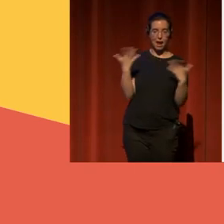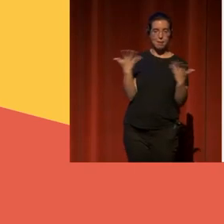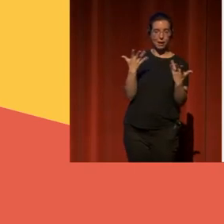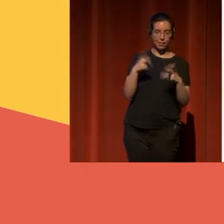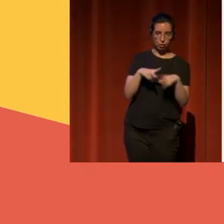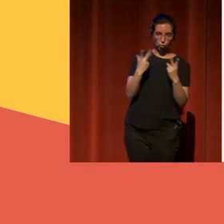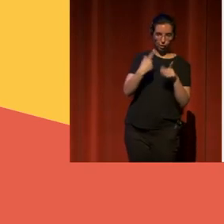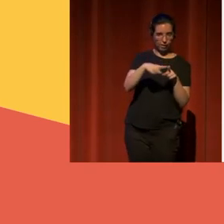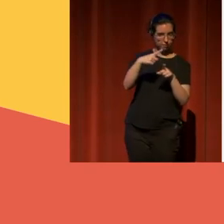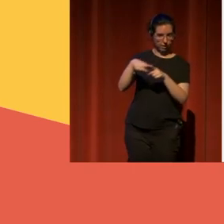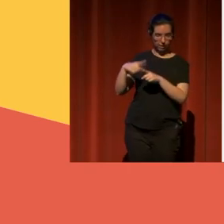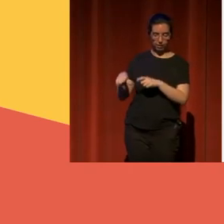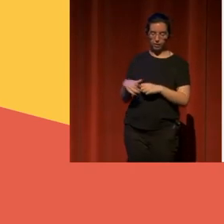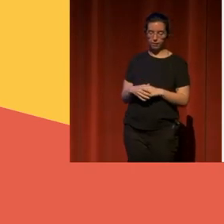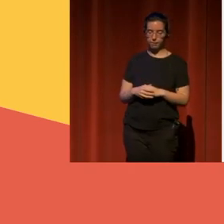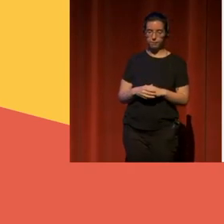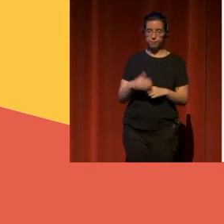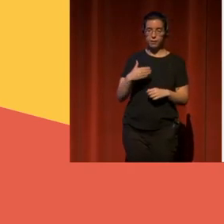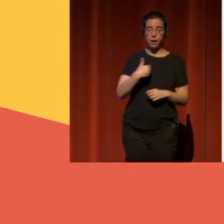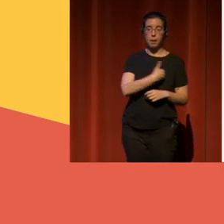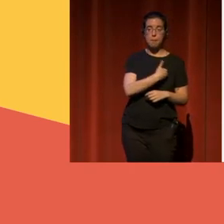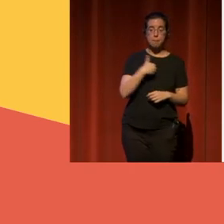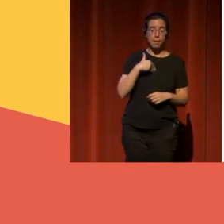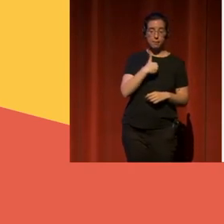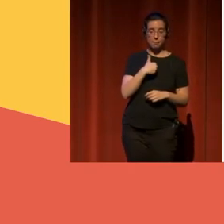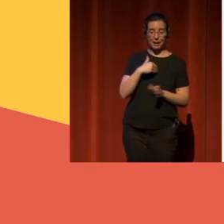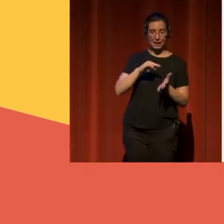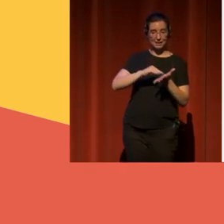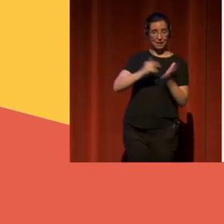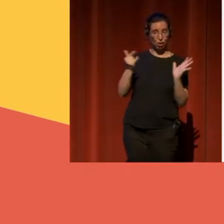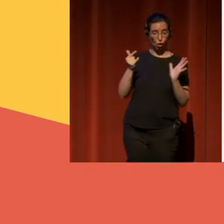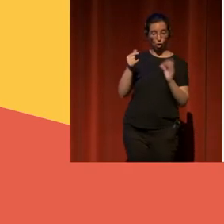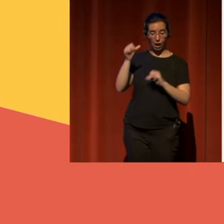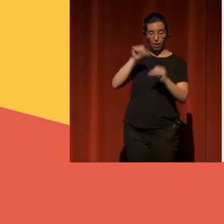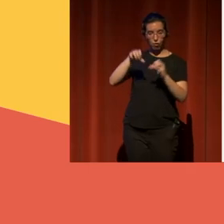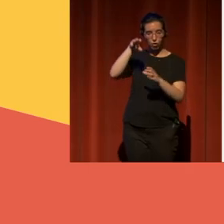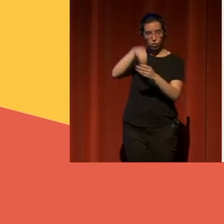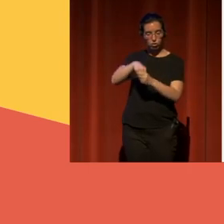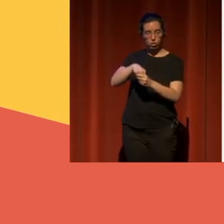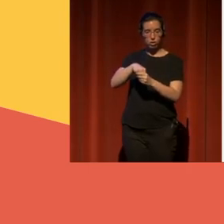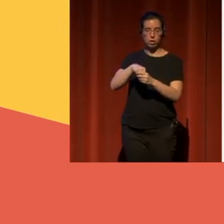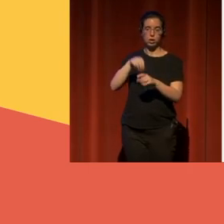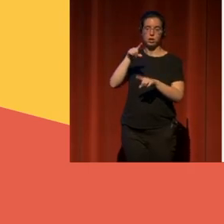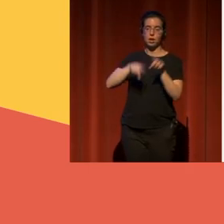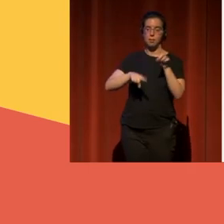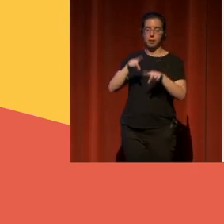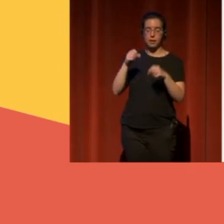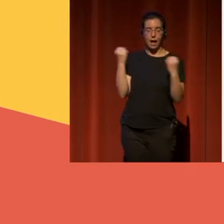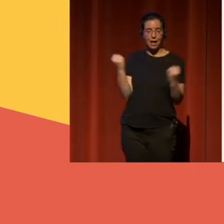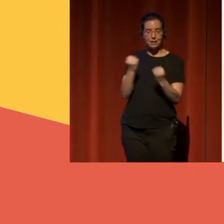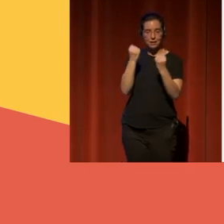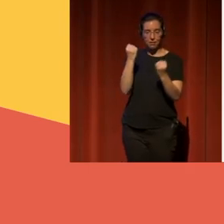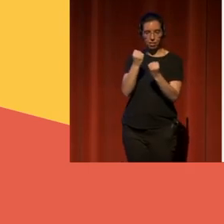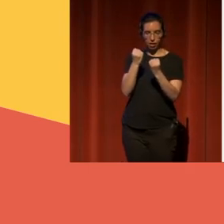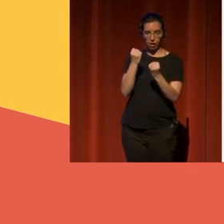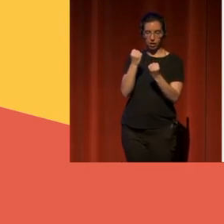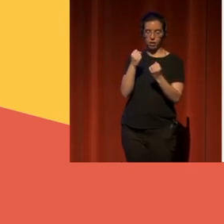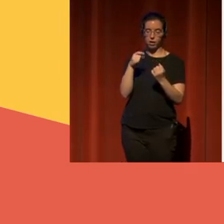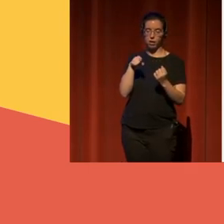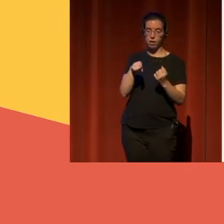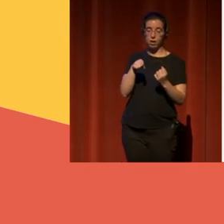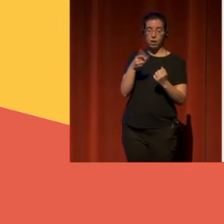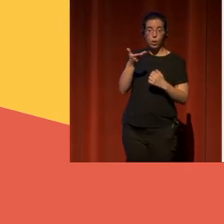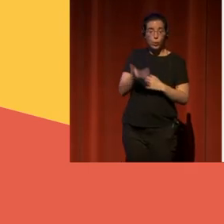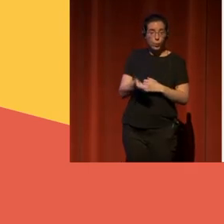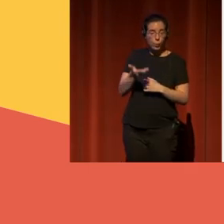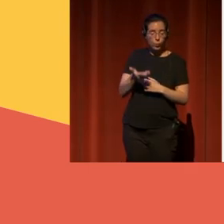social. El papel de la tecnología en los laboratorios está asociado al tipo de actividad proyectada, por lo que su importancia transita